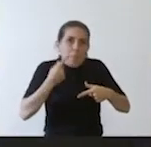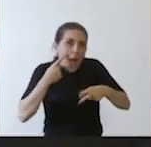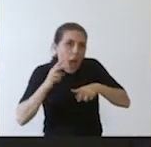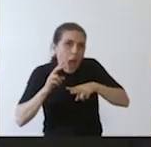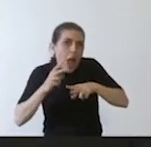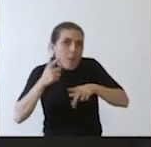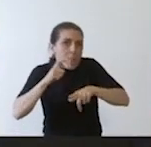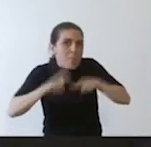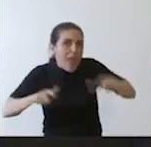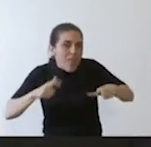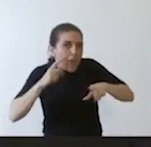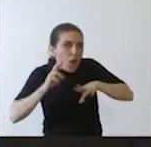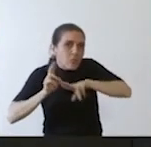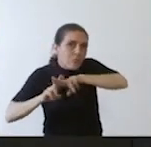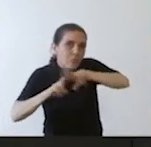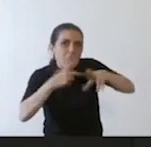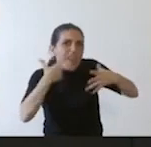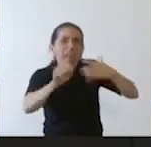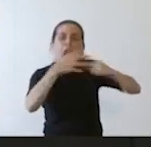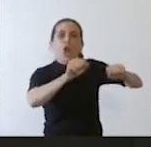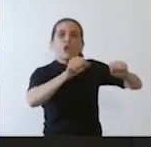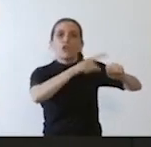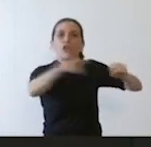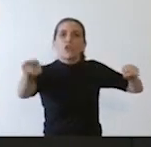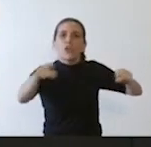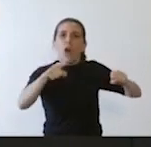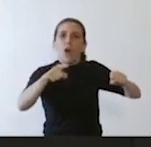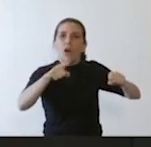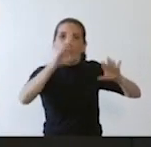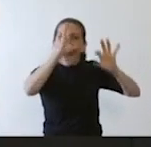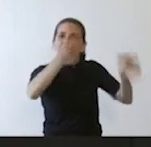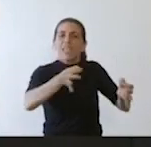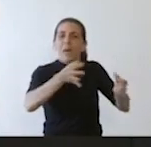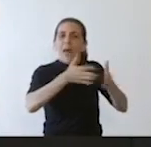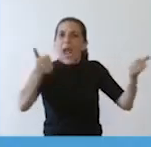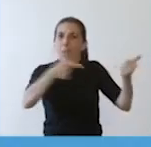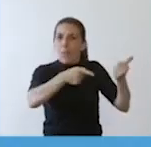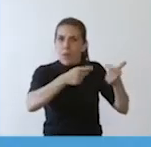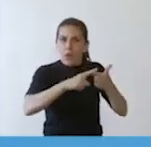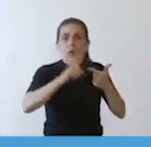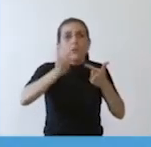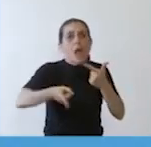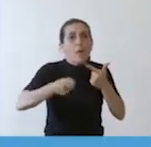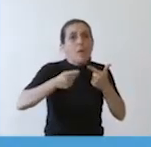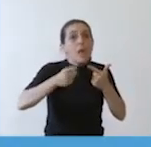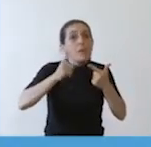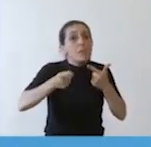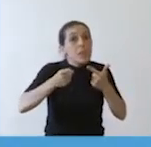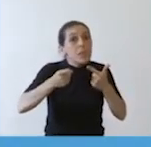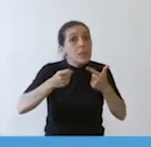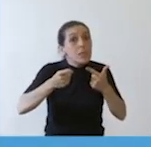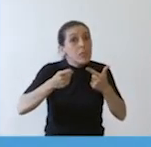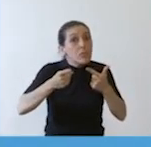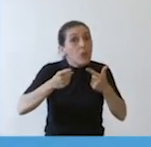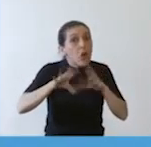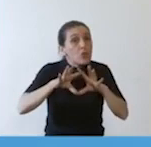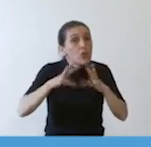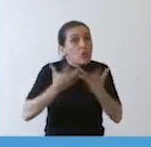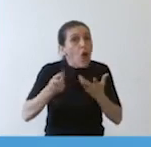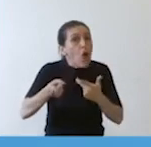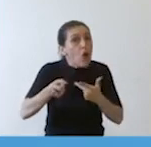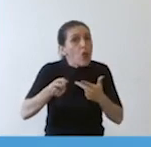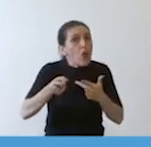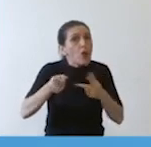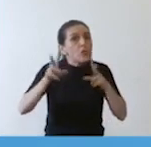diagnóstico descentralizado y más rápido y de calidad y de confianza, y todo lo que significa